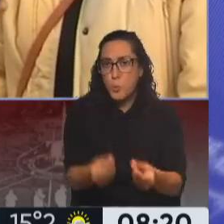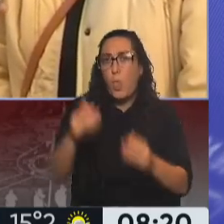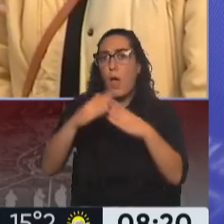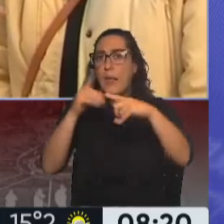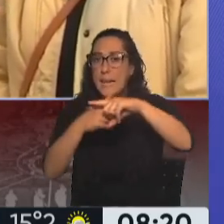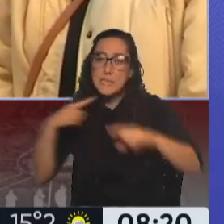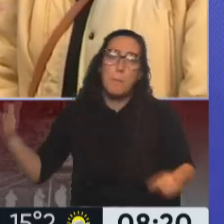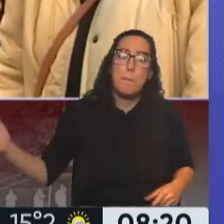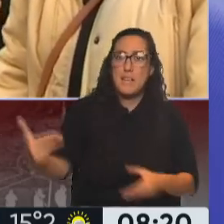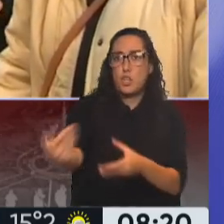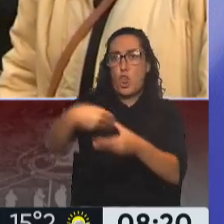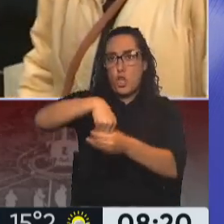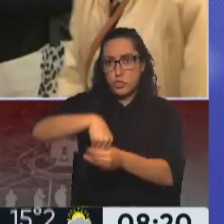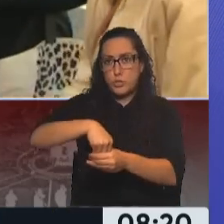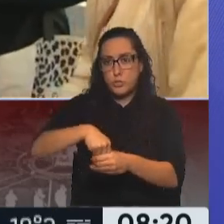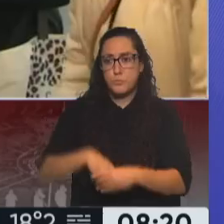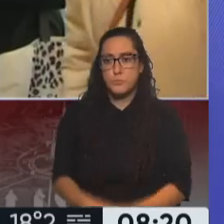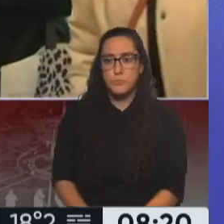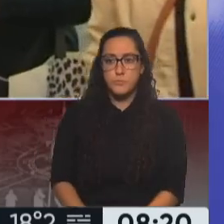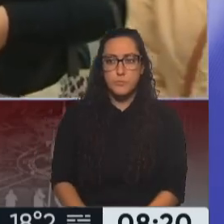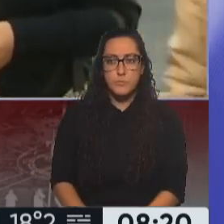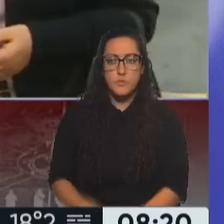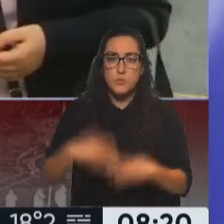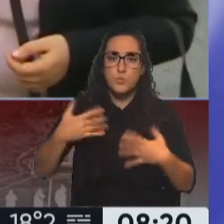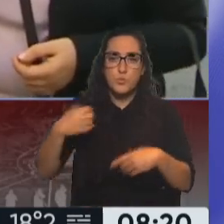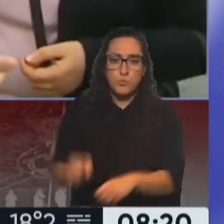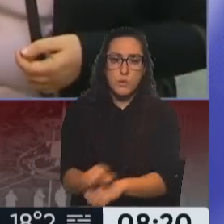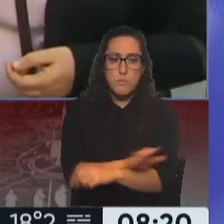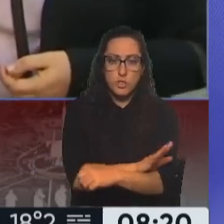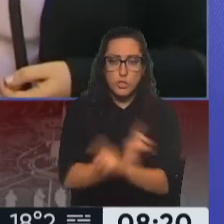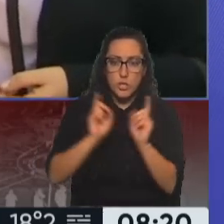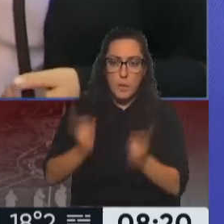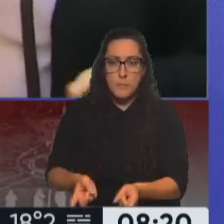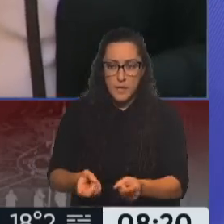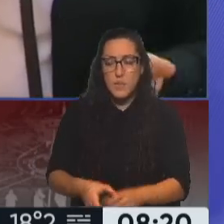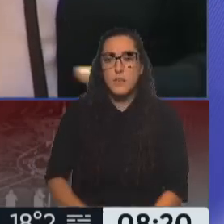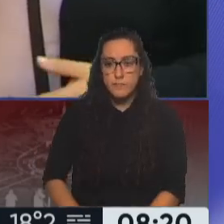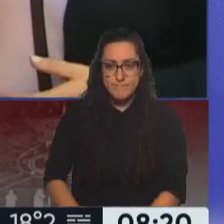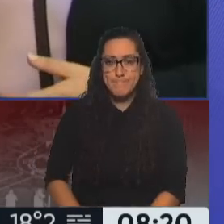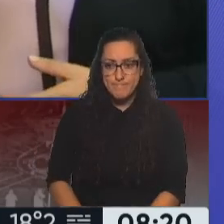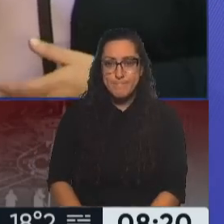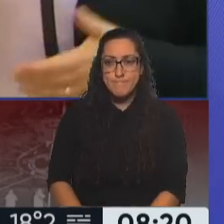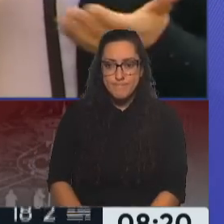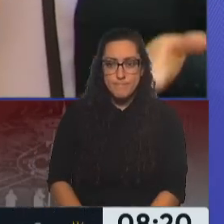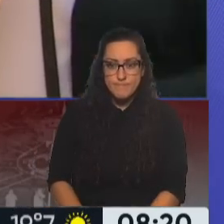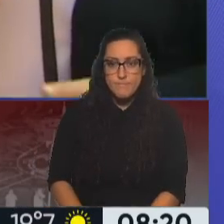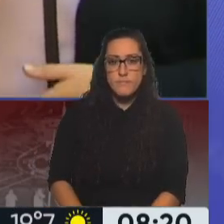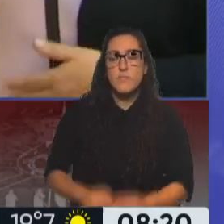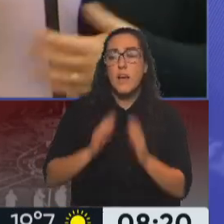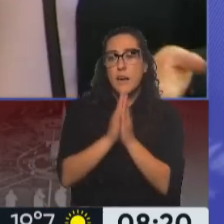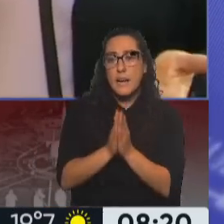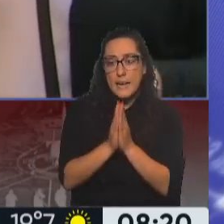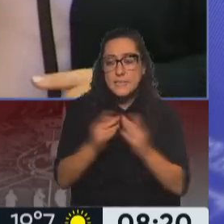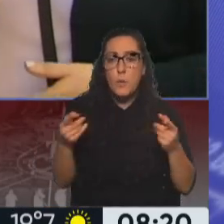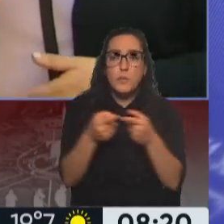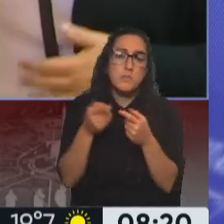iglesia para todos. Bueno, con mucha emoción también, obviamente. venir a orar por él, a